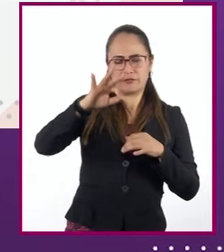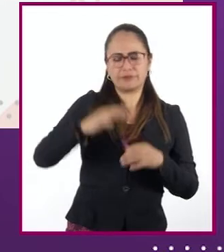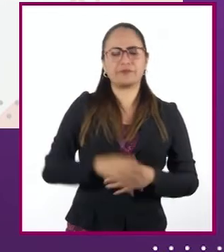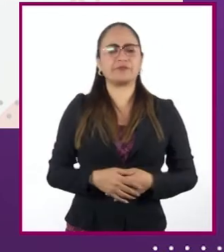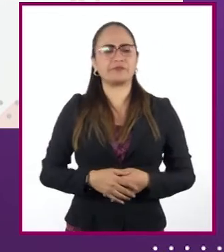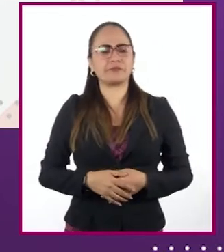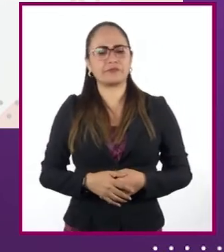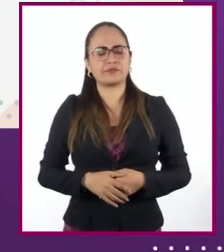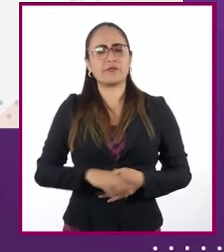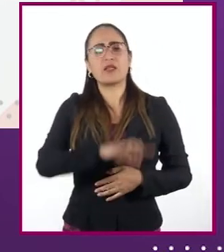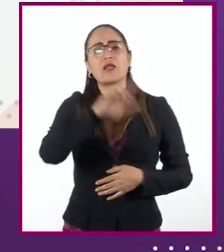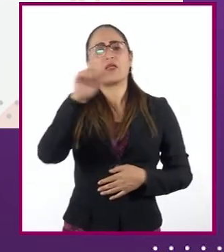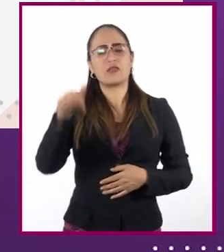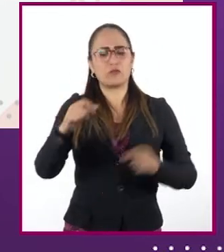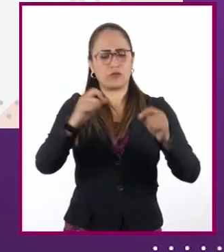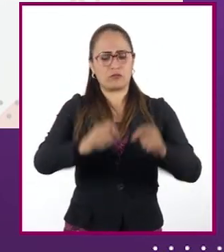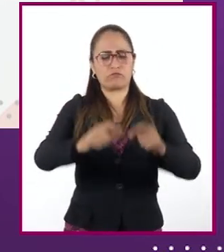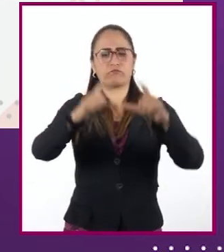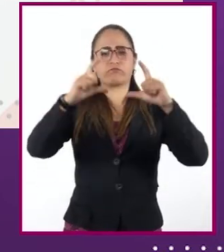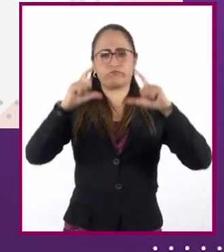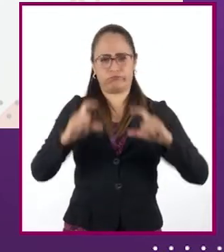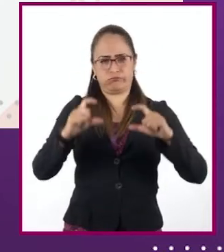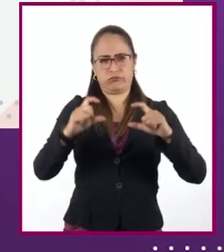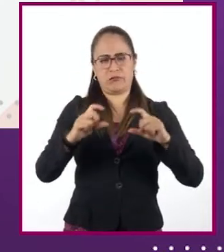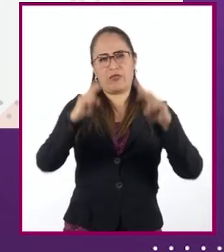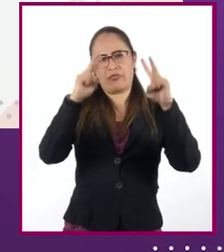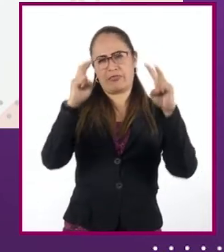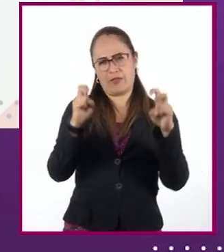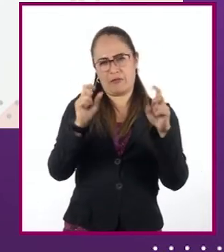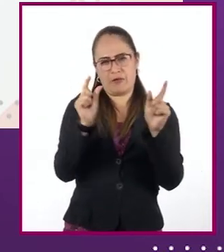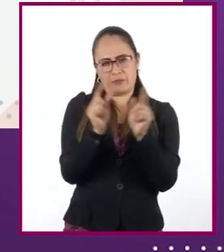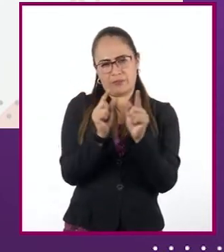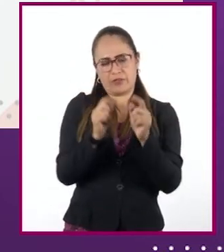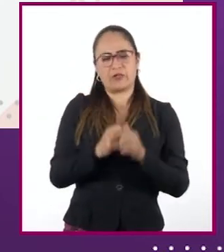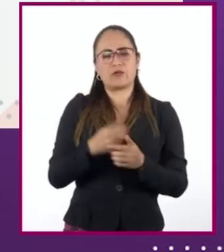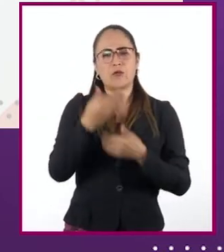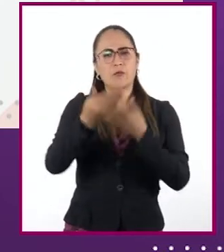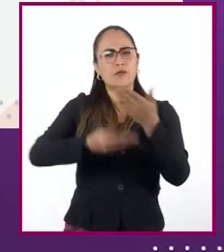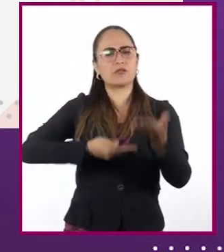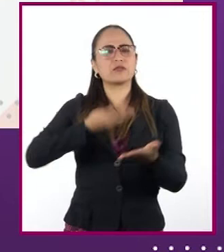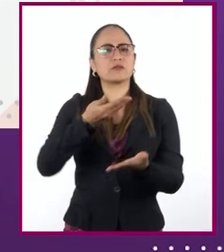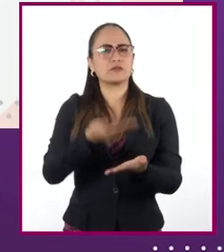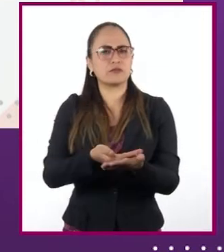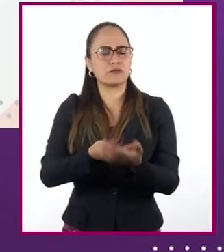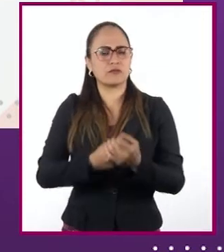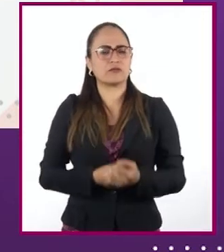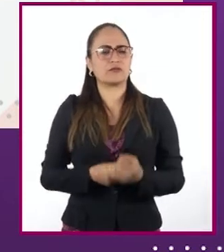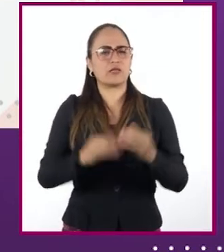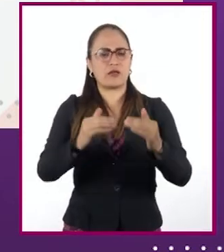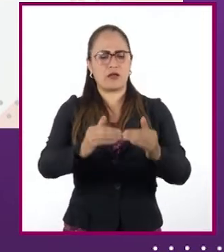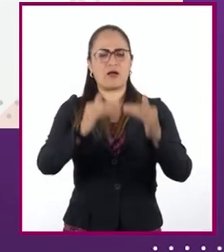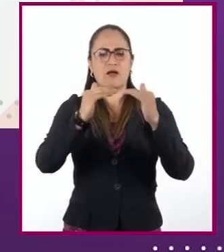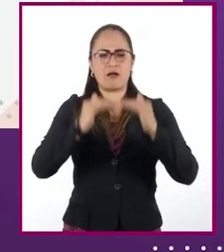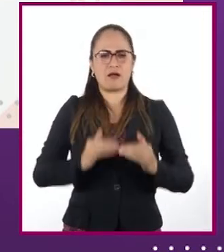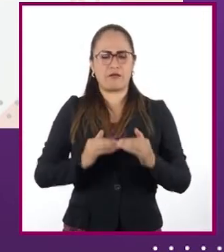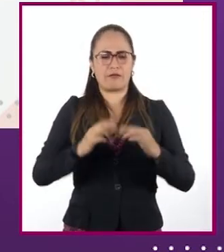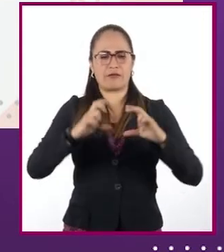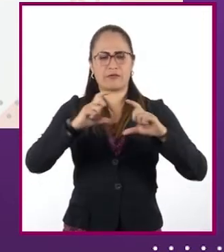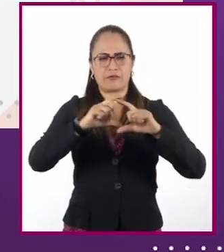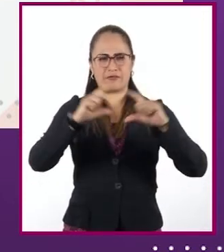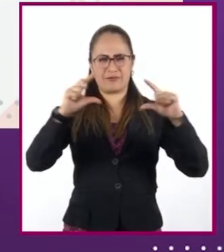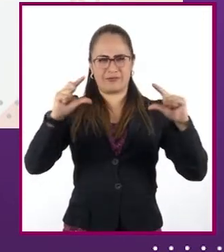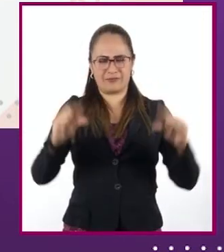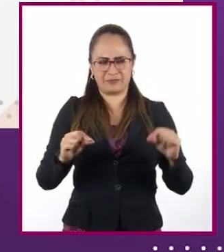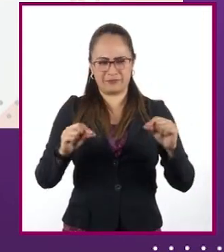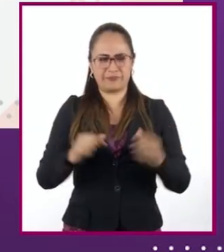Luego, coloca un primer apartado o subtítulo llamado Presentación y debajo aparece el párrafo